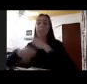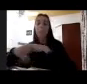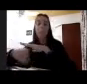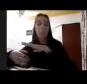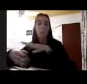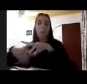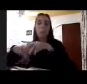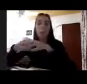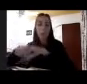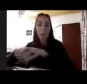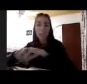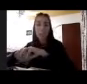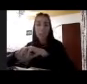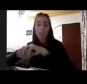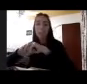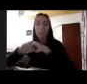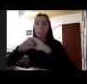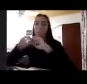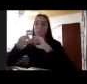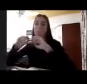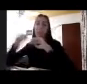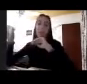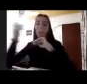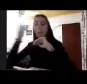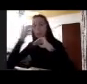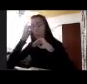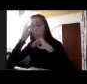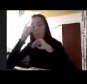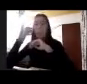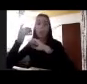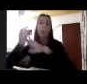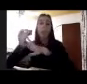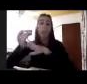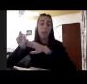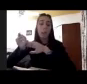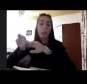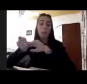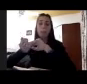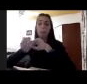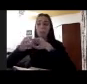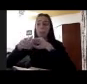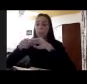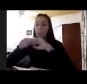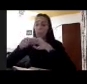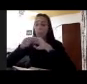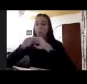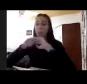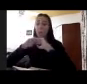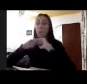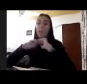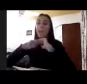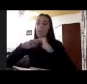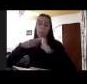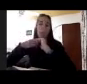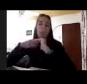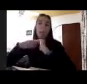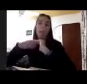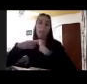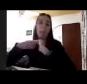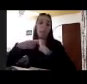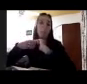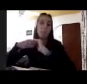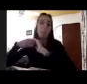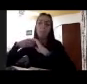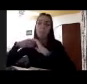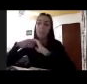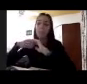ese relevamiento, de estudiar bien el sitio, de pensar bien en cómo es el programa que nos dan y en cuál es la mejor manera de